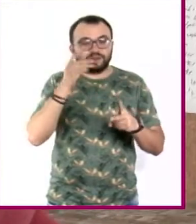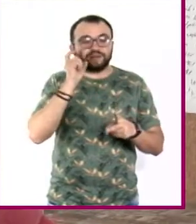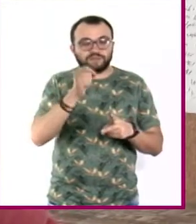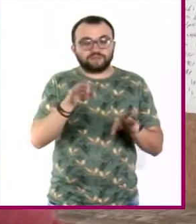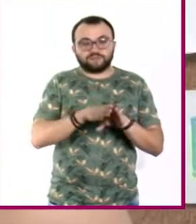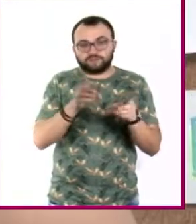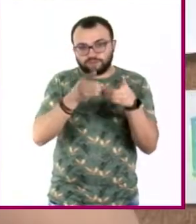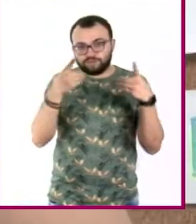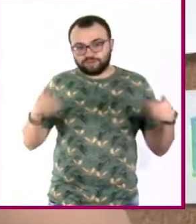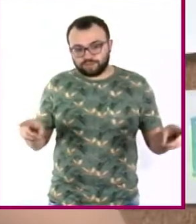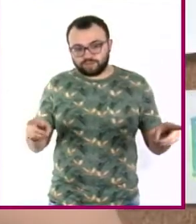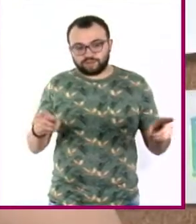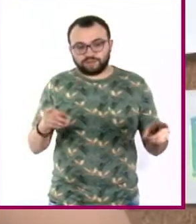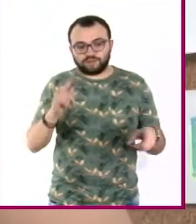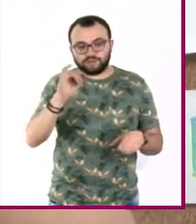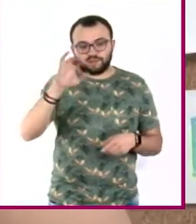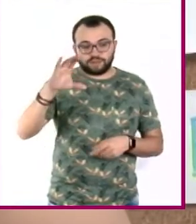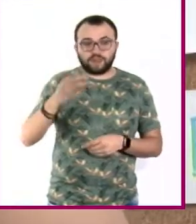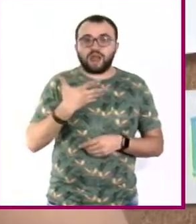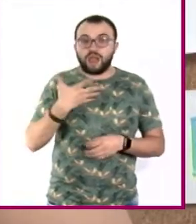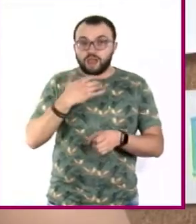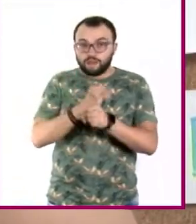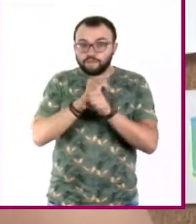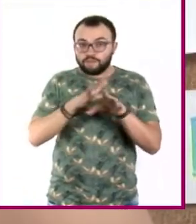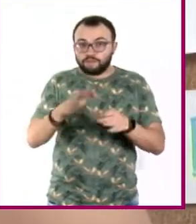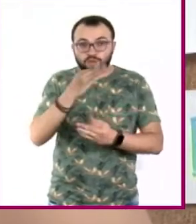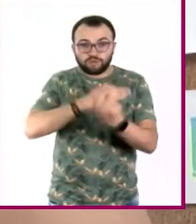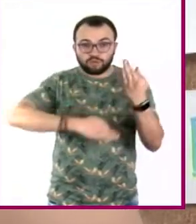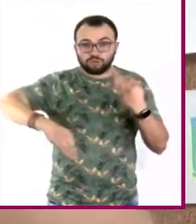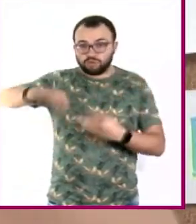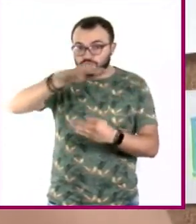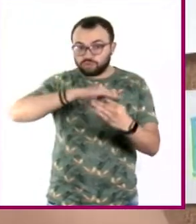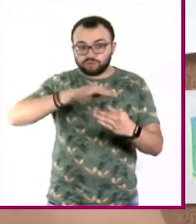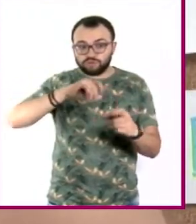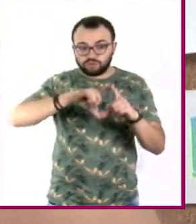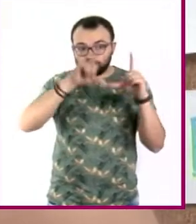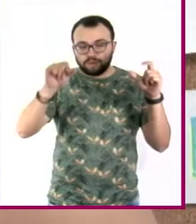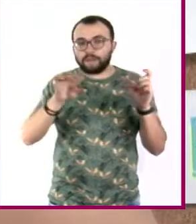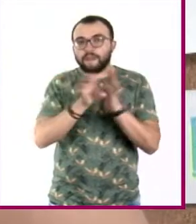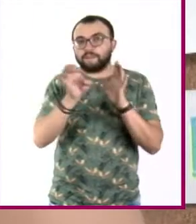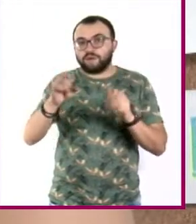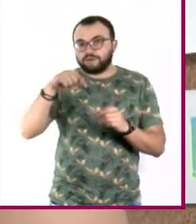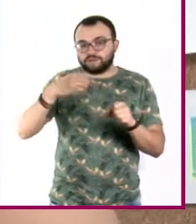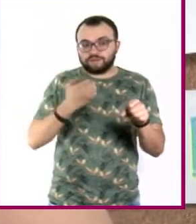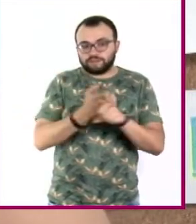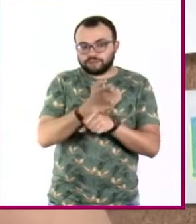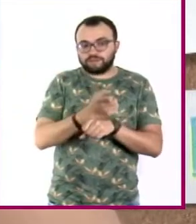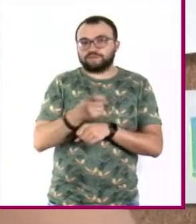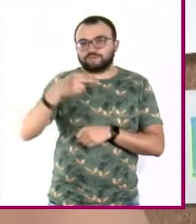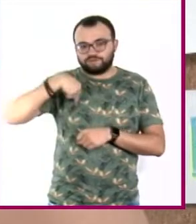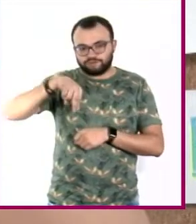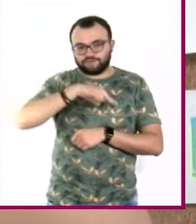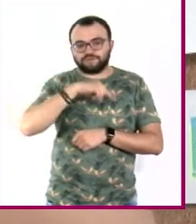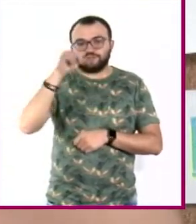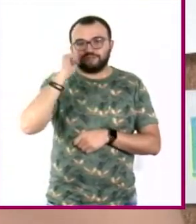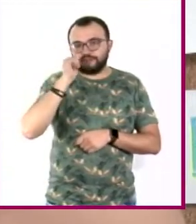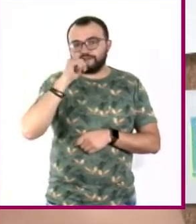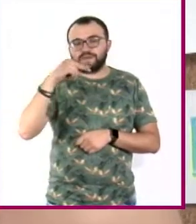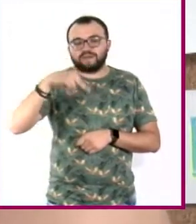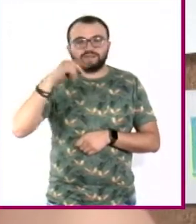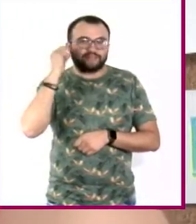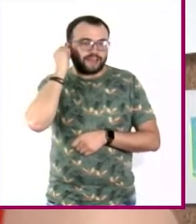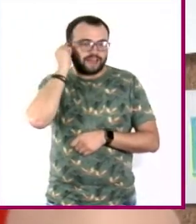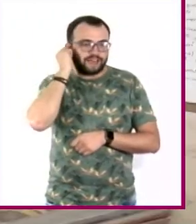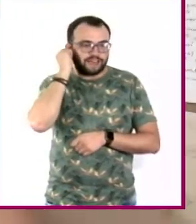desarrollo de las TIC. Y hay información de todas las entidades del país, ¿verdad? Por ejemplo, de nuestro estado. Somos orgullosamente guerrerenses, ¿o